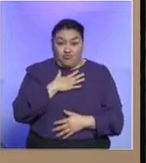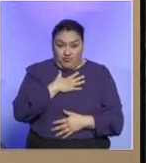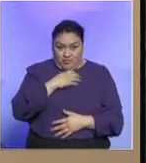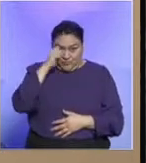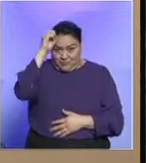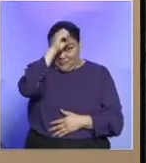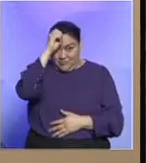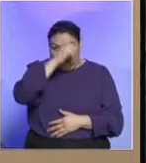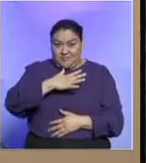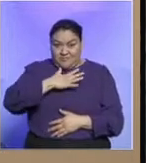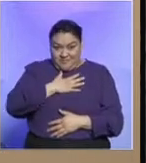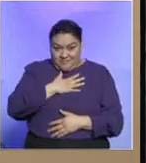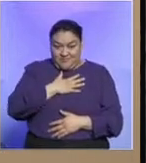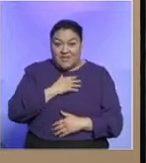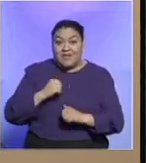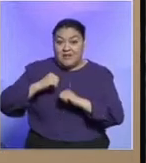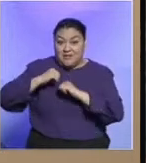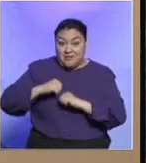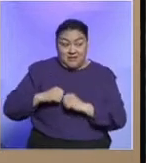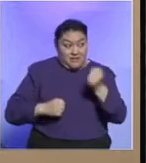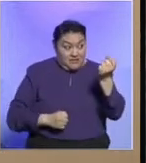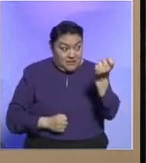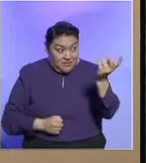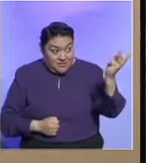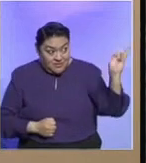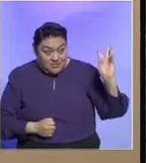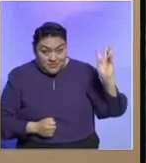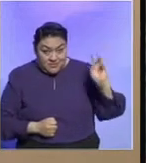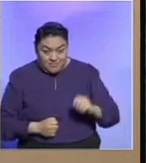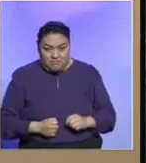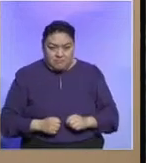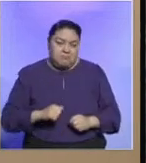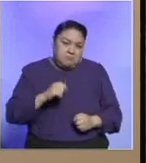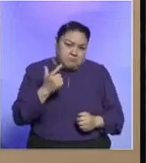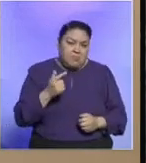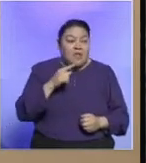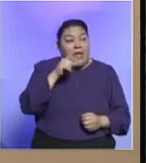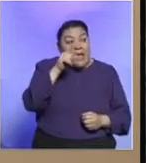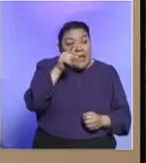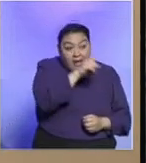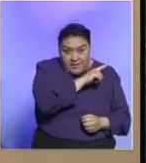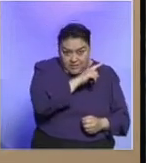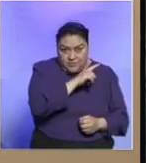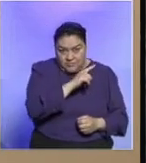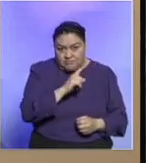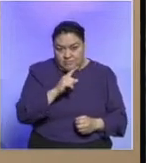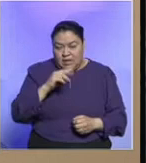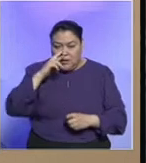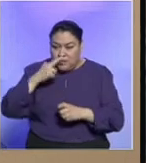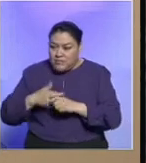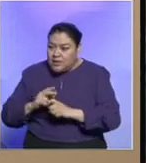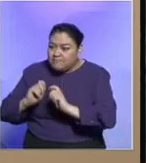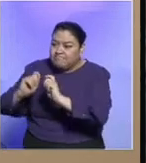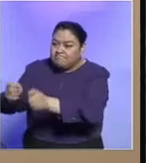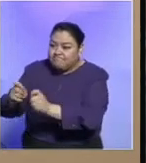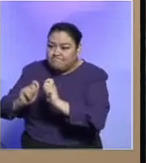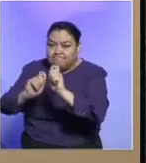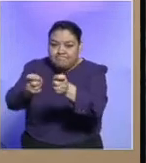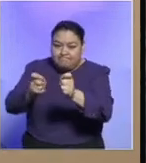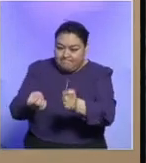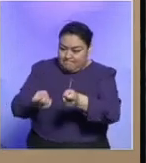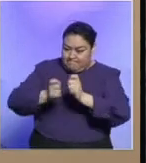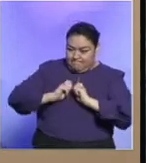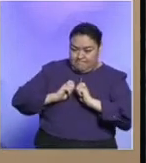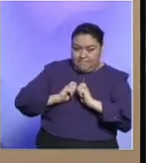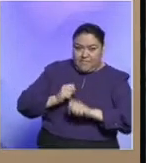opinión, las autoridades a las que el poder revisor de la Constitución les confirió el